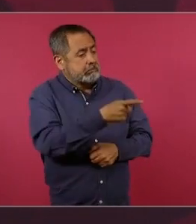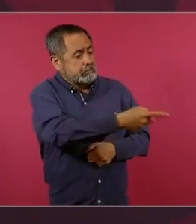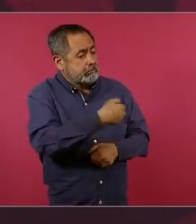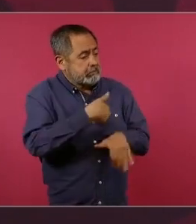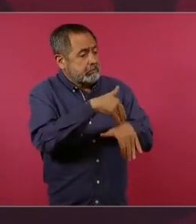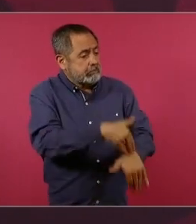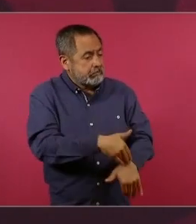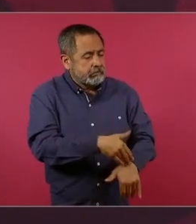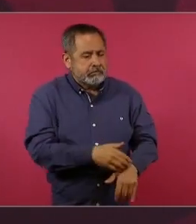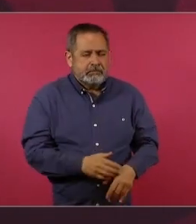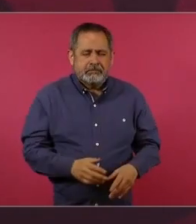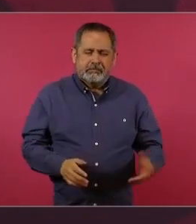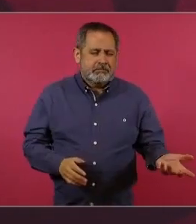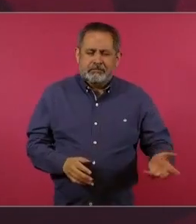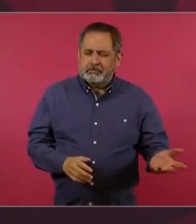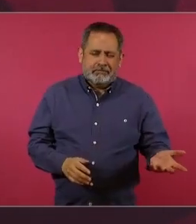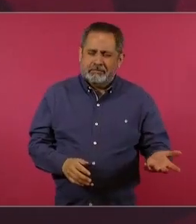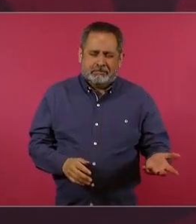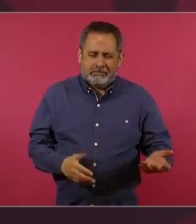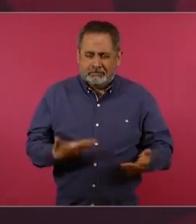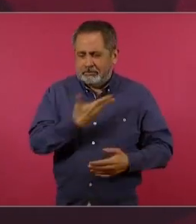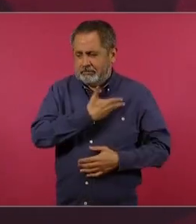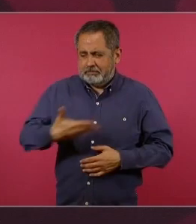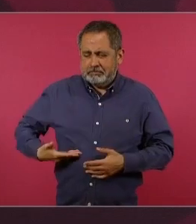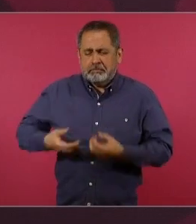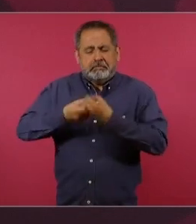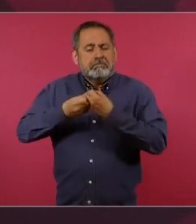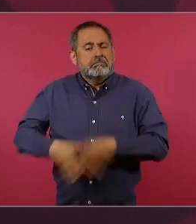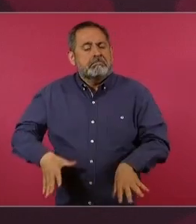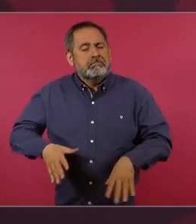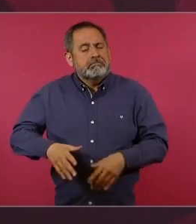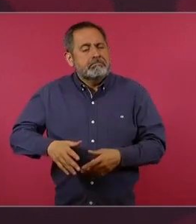Y el presidente pierde autoridad moral,